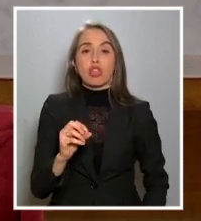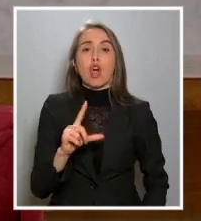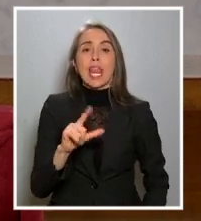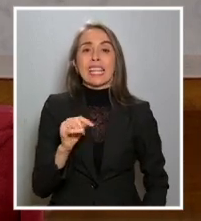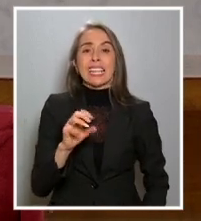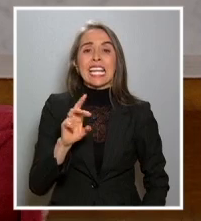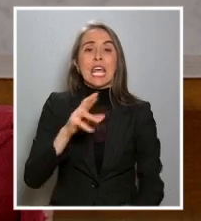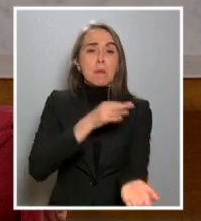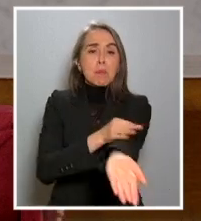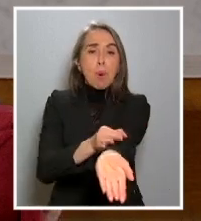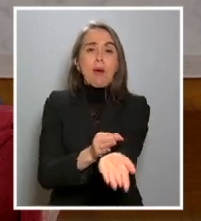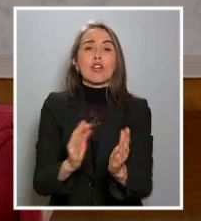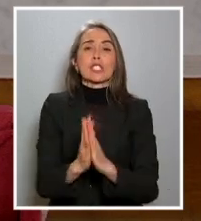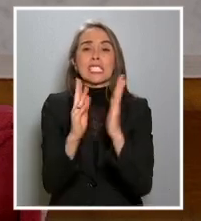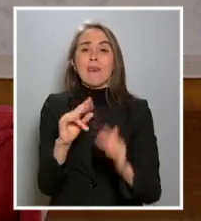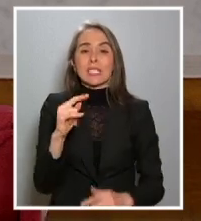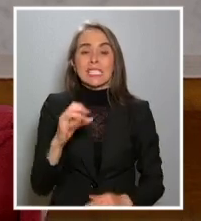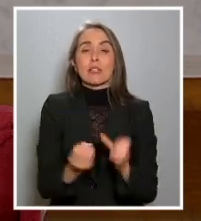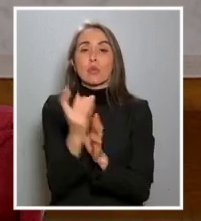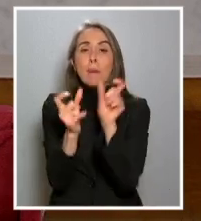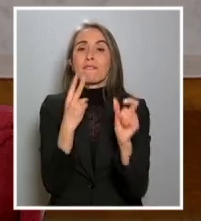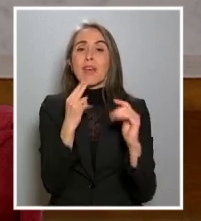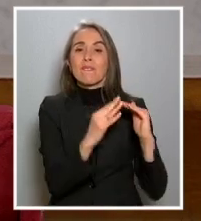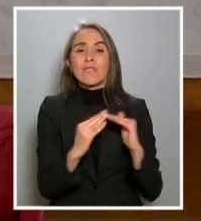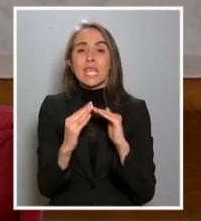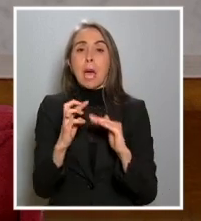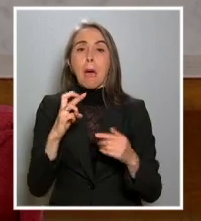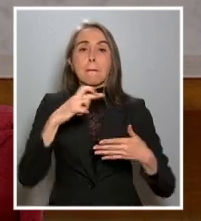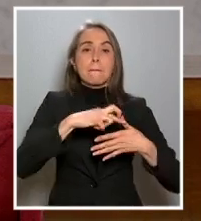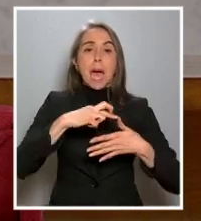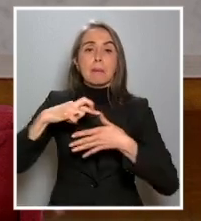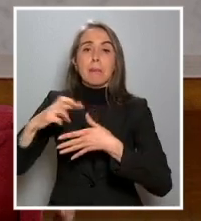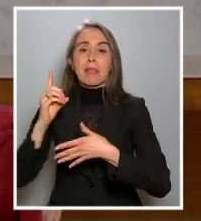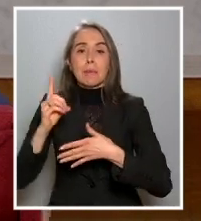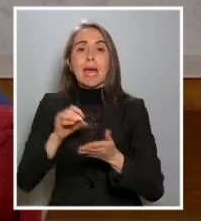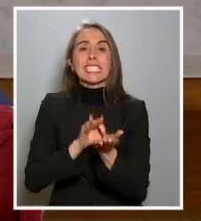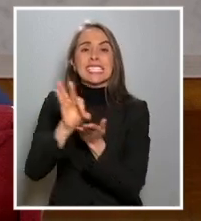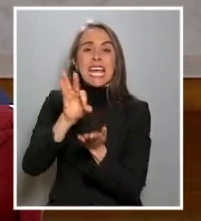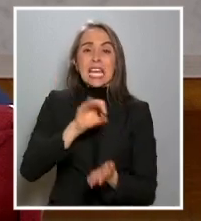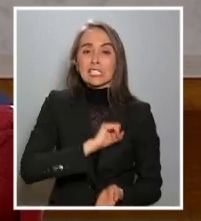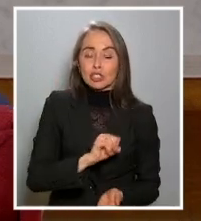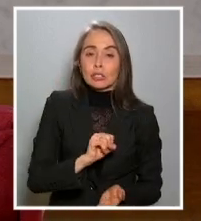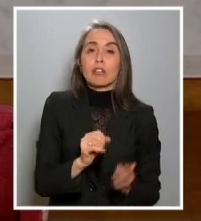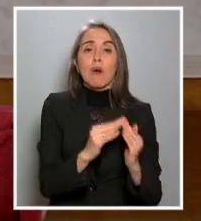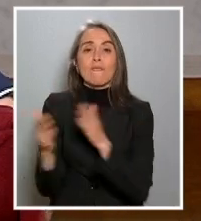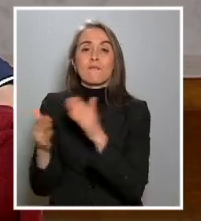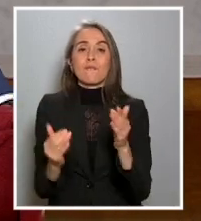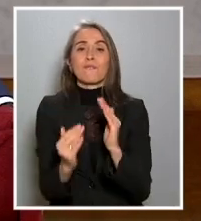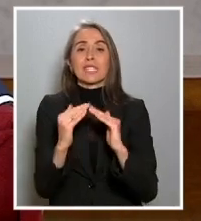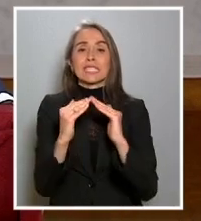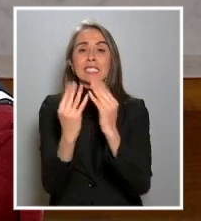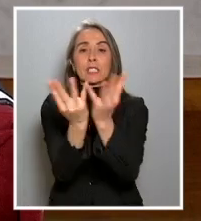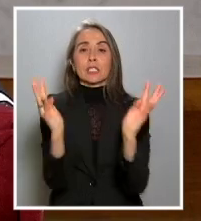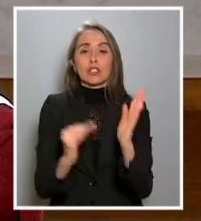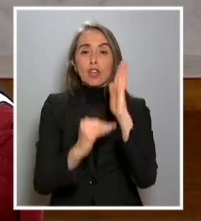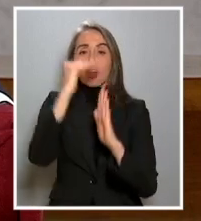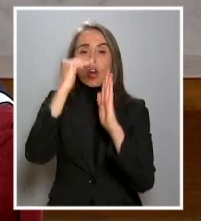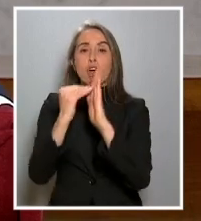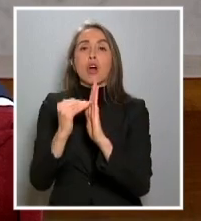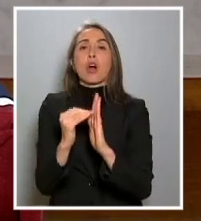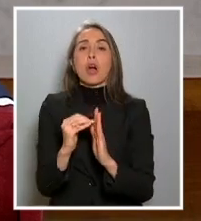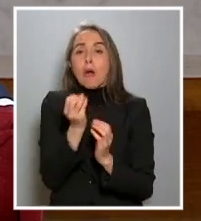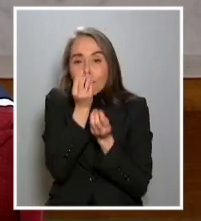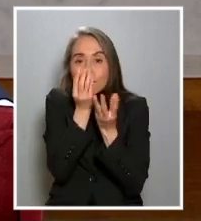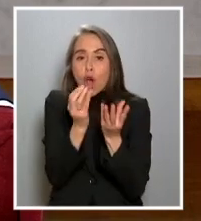Vicente, con los nuevos habitantes de la Villa Panamericana y Parapanamericana en Cerrillos, o los vecinos del nuevo conjunto Clarines 10